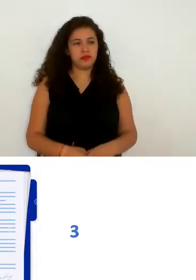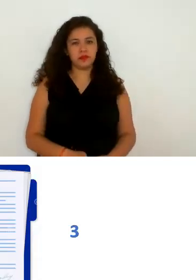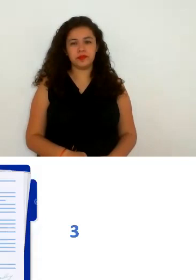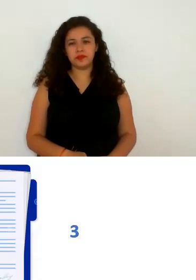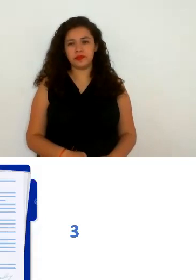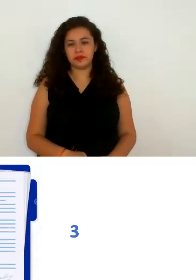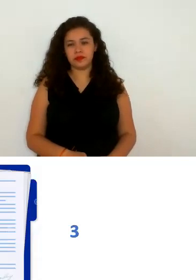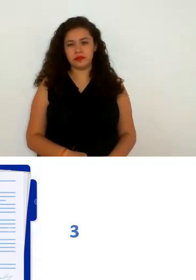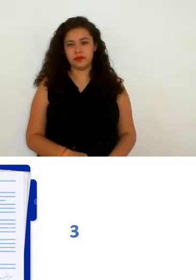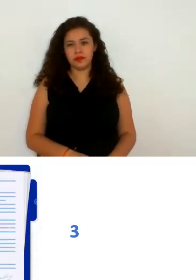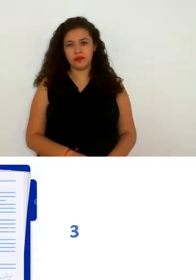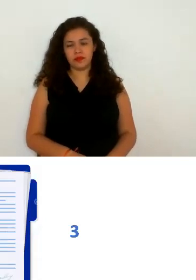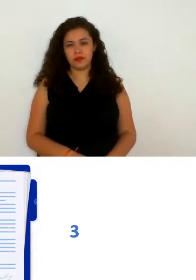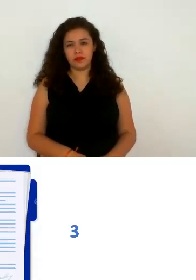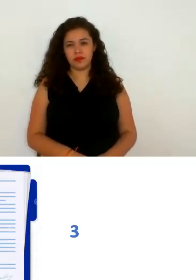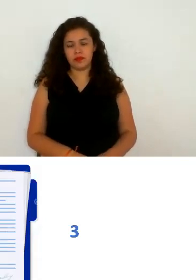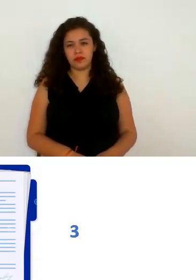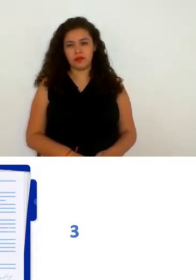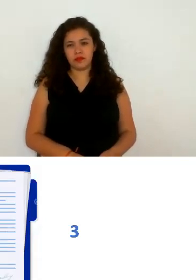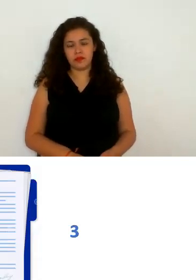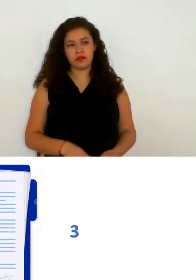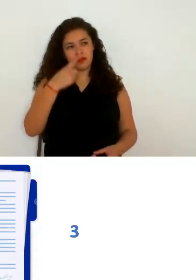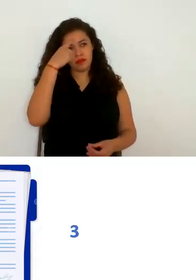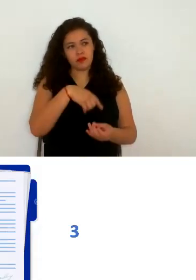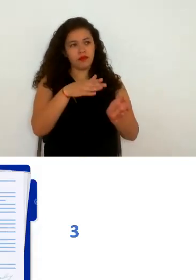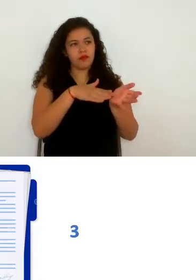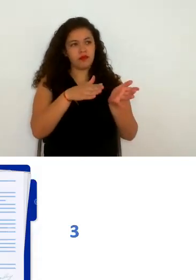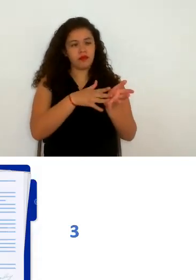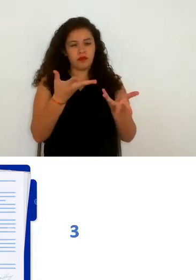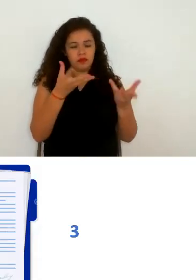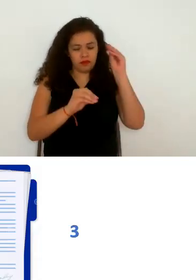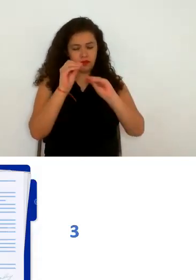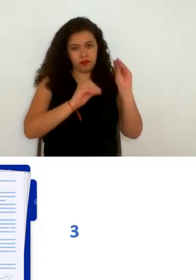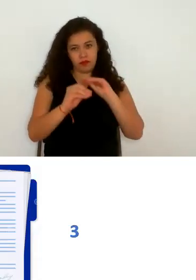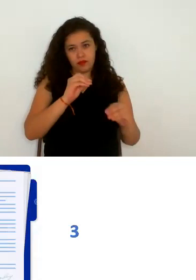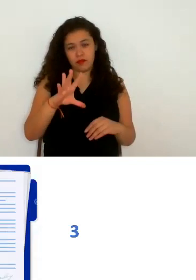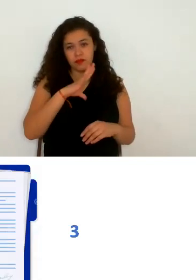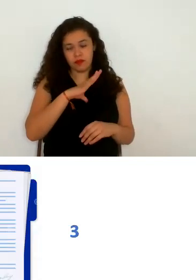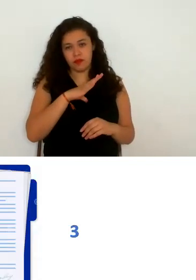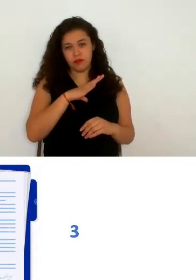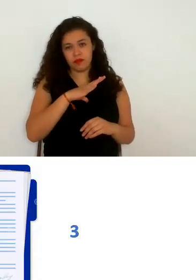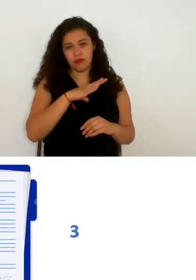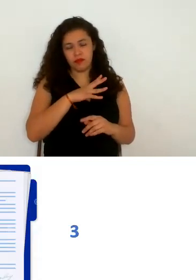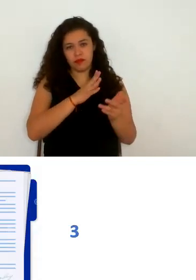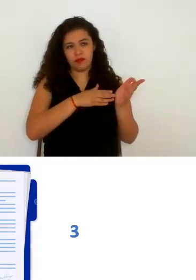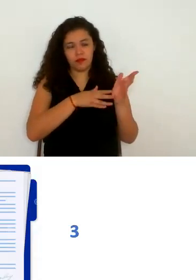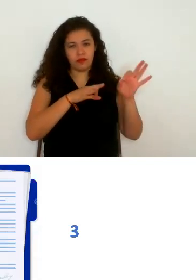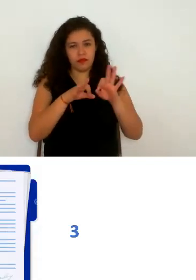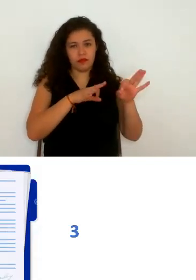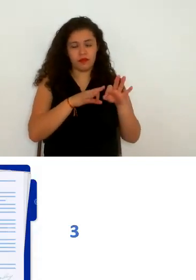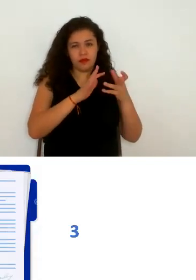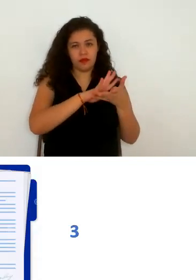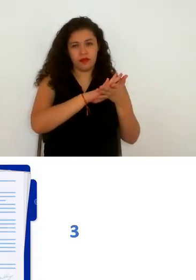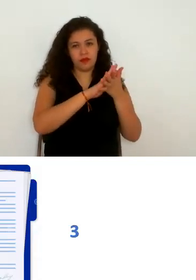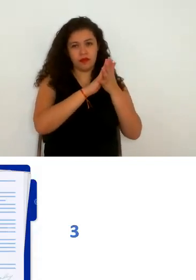Ahora, por la generación de documentos, hay ocasiones que un expediente laboral se vuelve